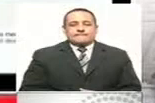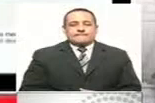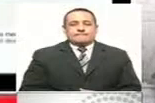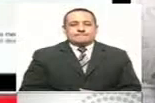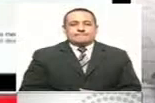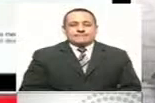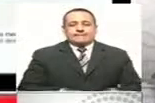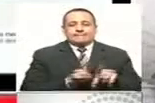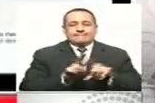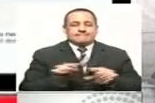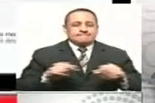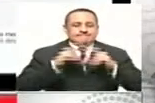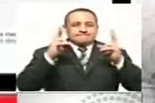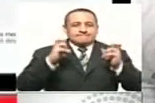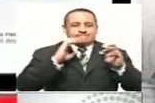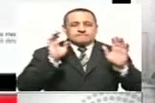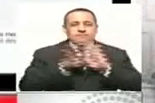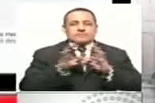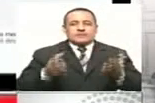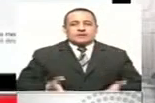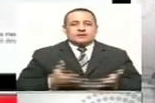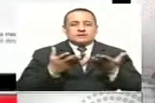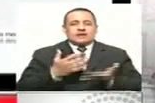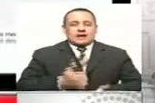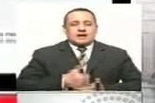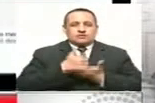También el tema de brindar